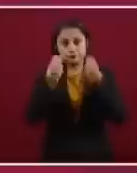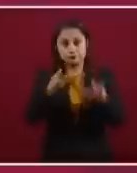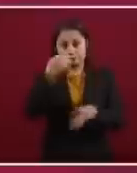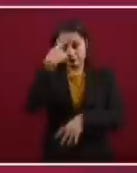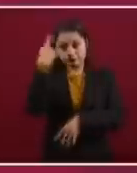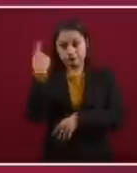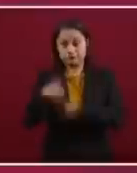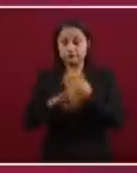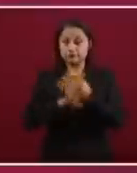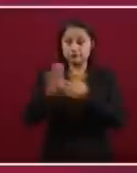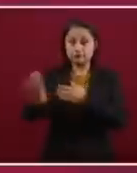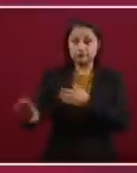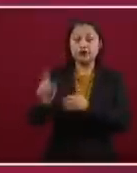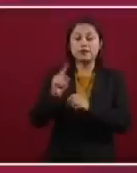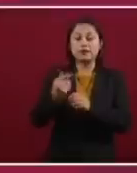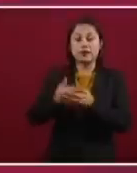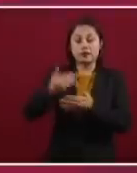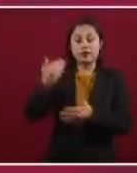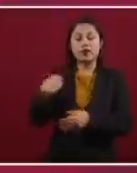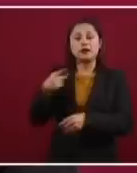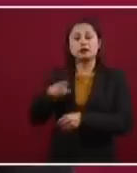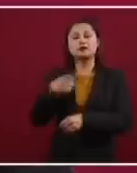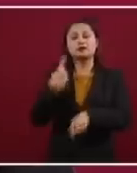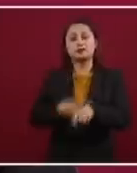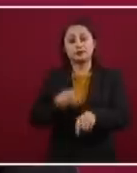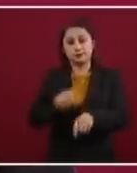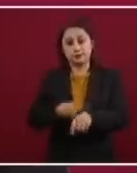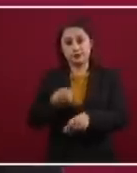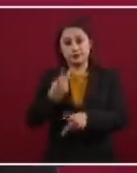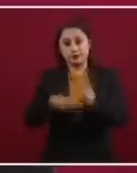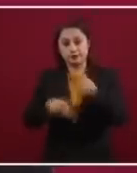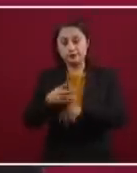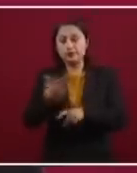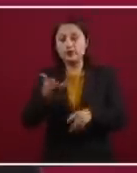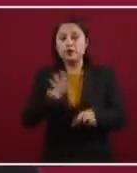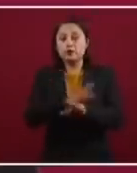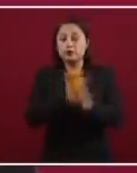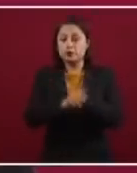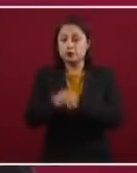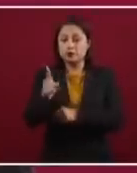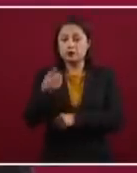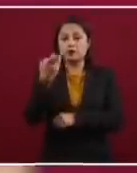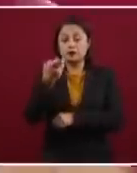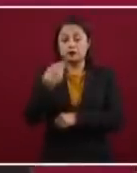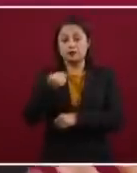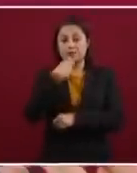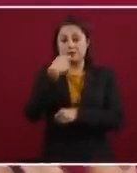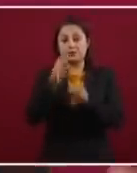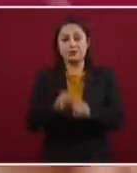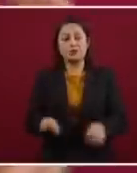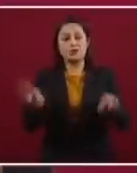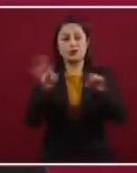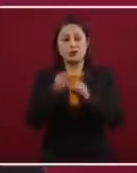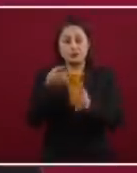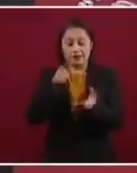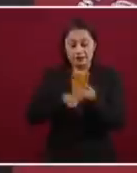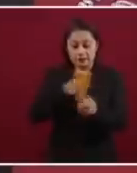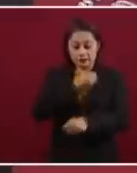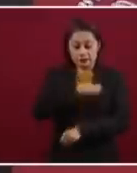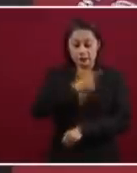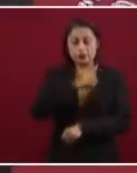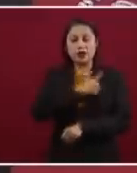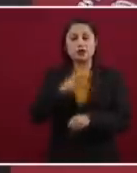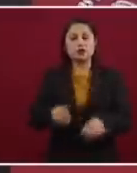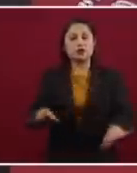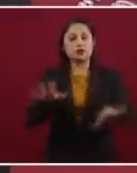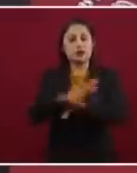esto es una de las muestras de por qué en salud es muy importante haber cambiado el enfoque el enfoque del seguro